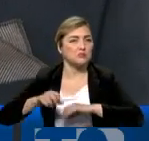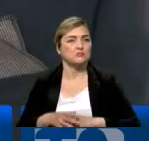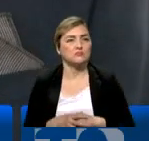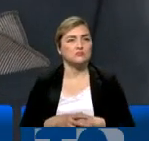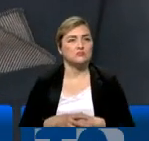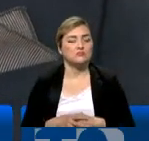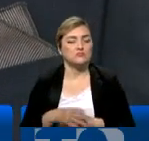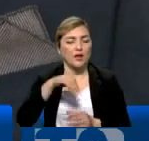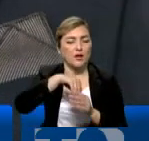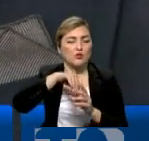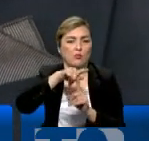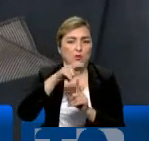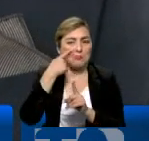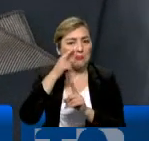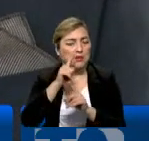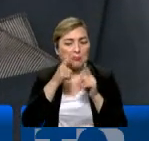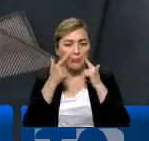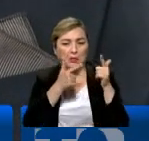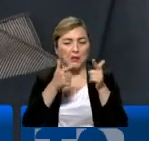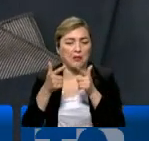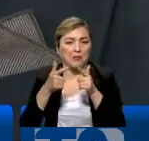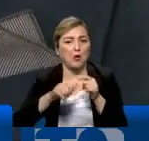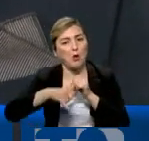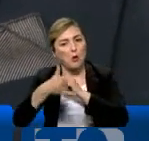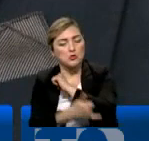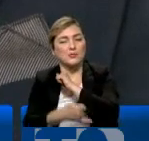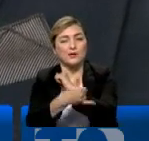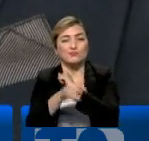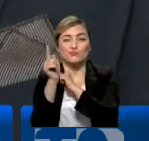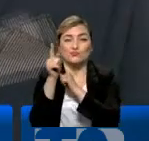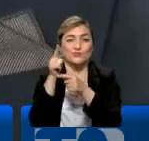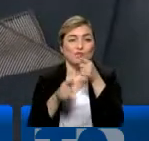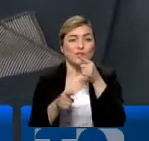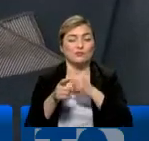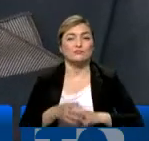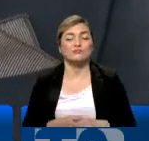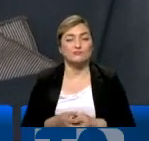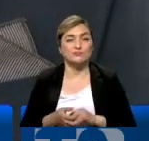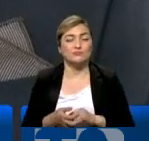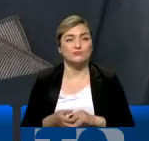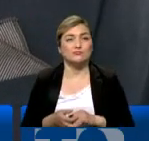los equipajes dentro de este aeropuerto, pero obviamente pues ya no tenemos control sobre lo que puede ocurrir en